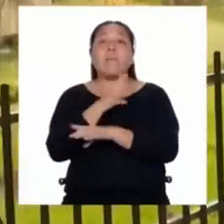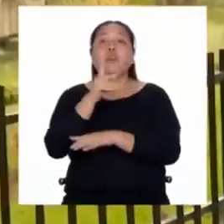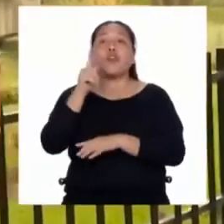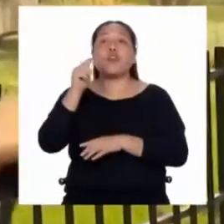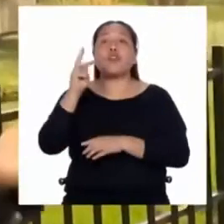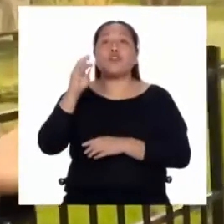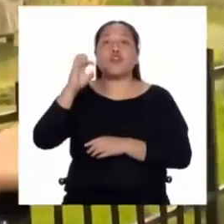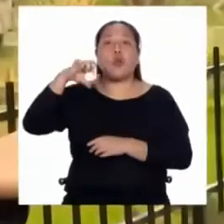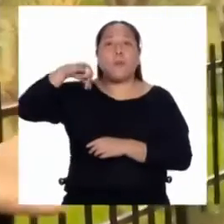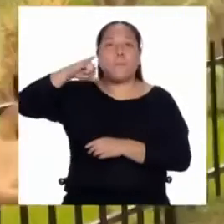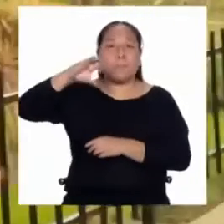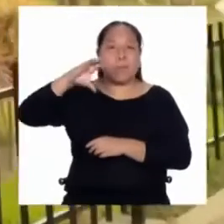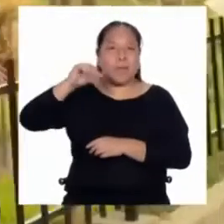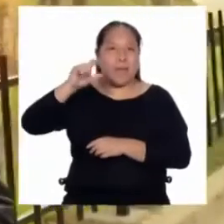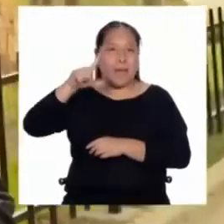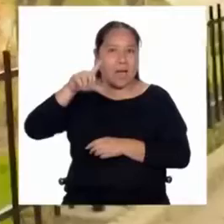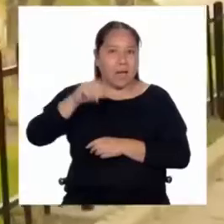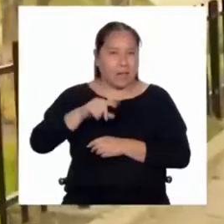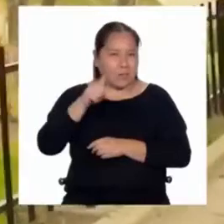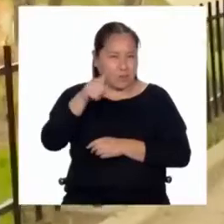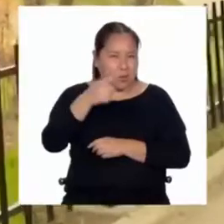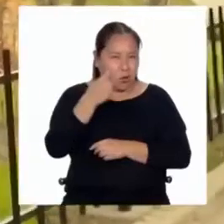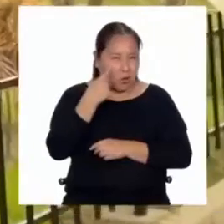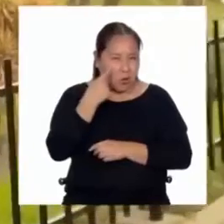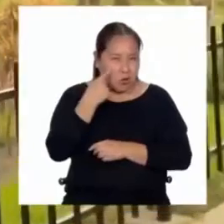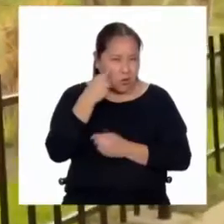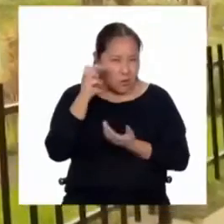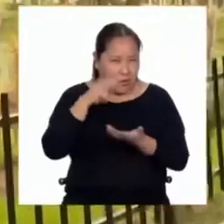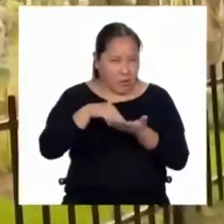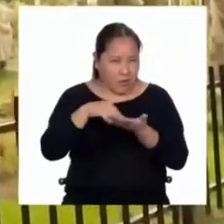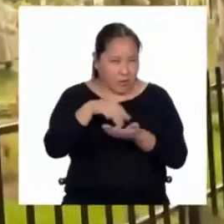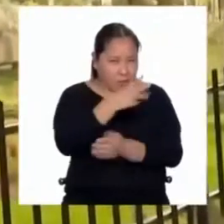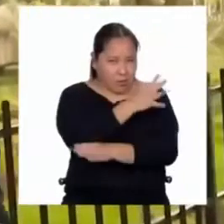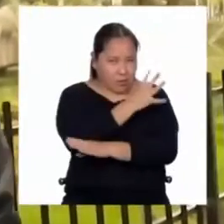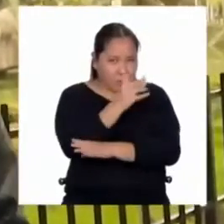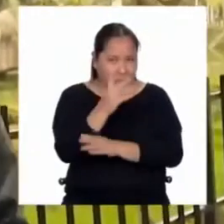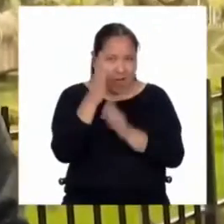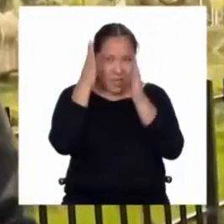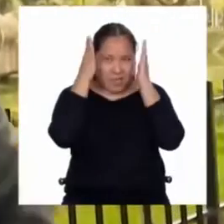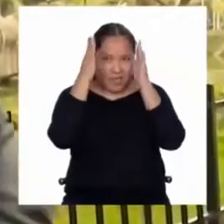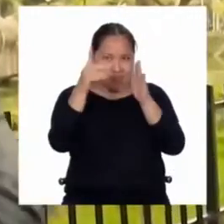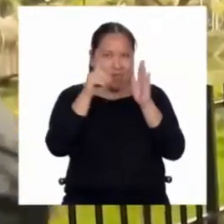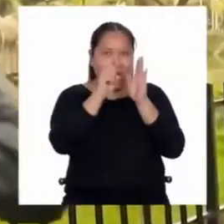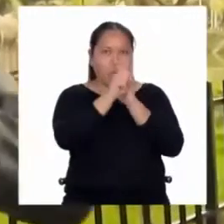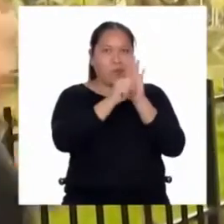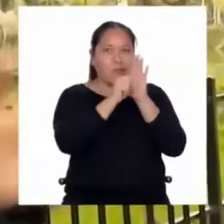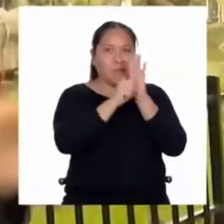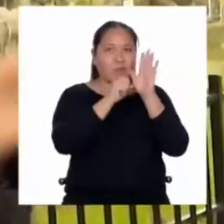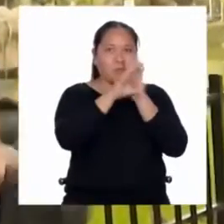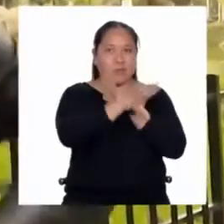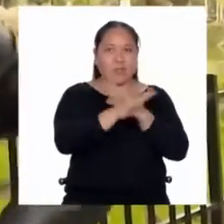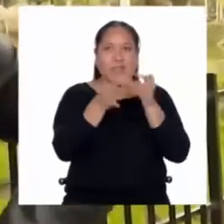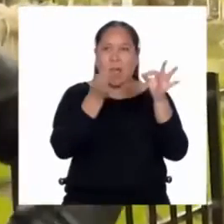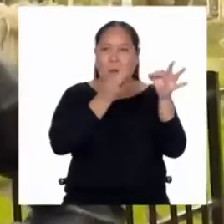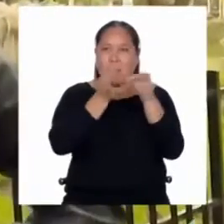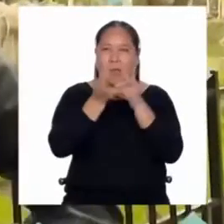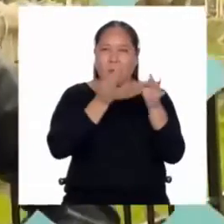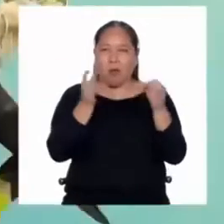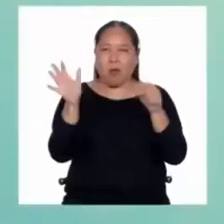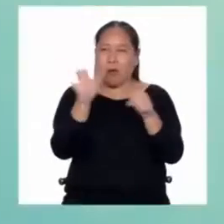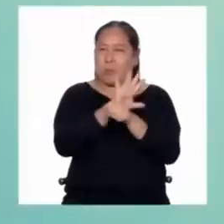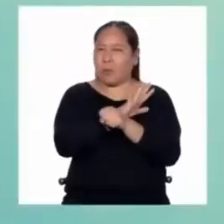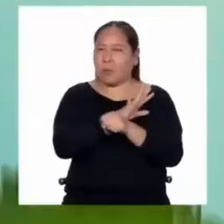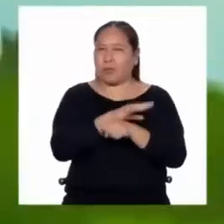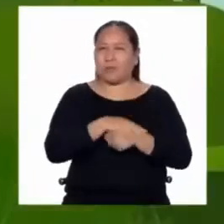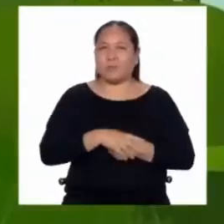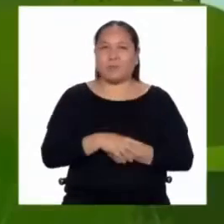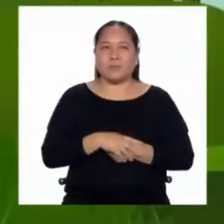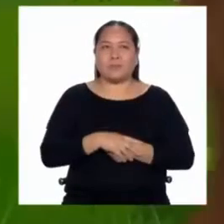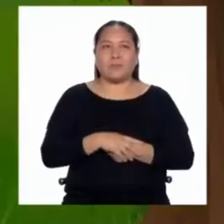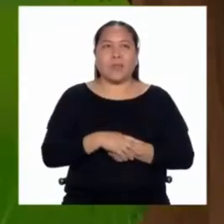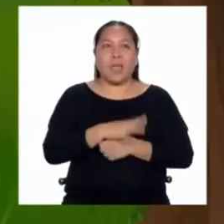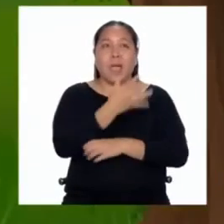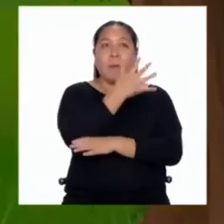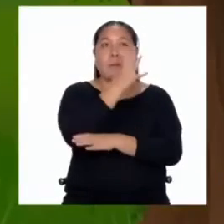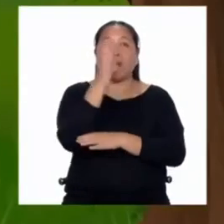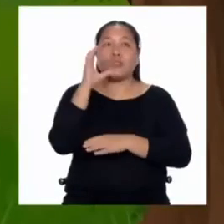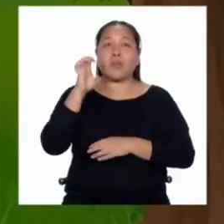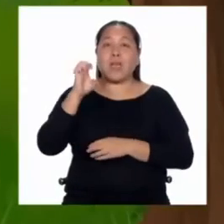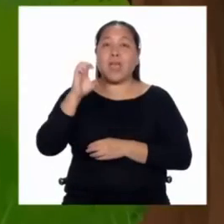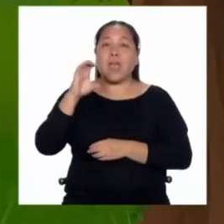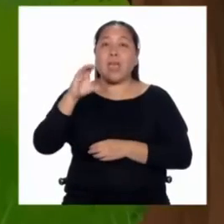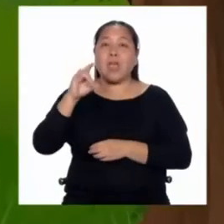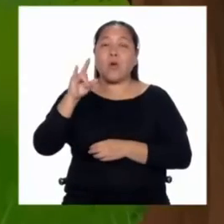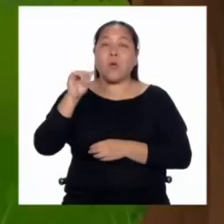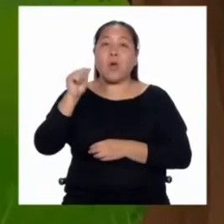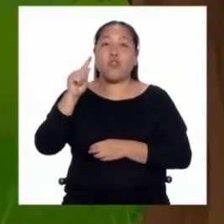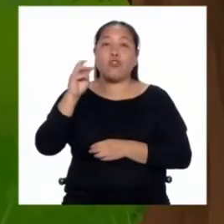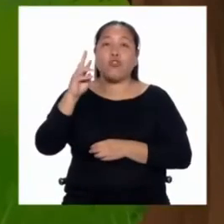más sobre biomas y bosques? Entonces presta atención al siguiente video que a continuación te lo explico todo. El bosque ecuatorial o la selva